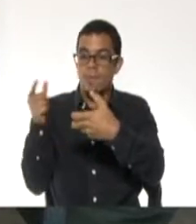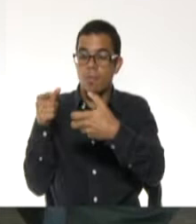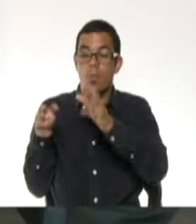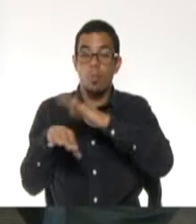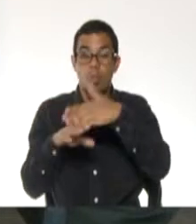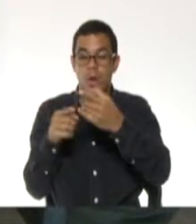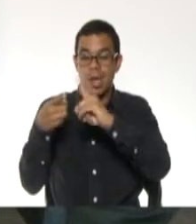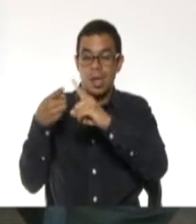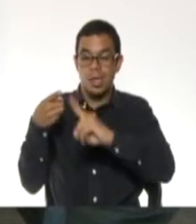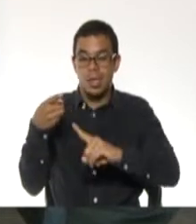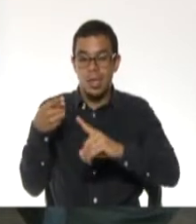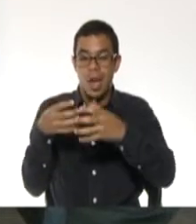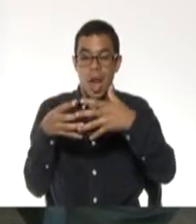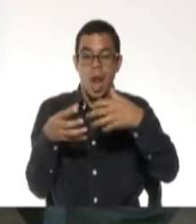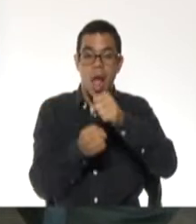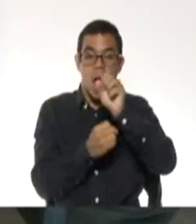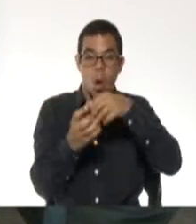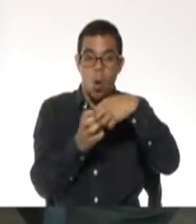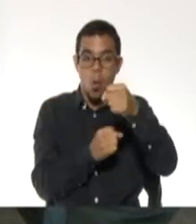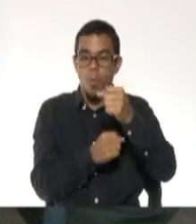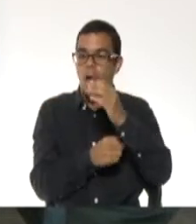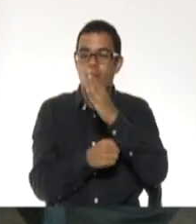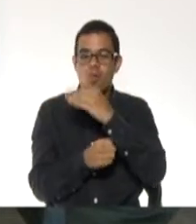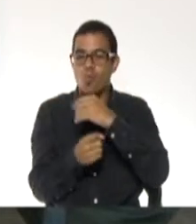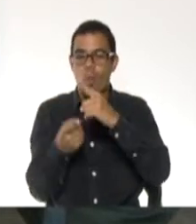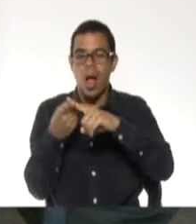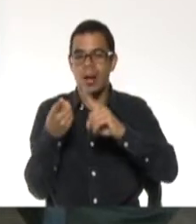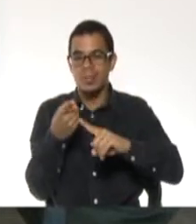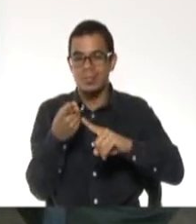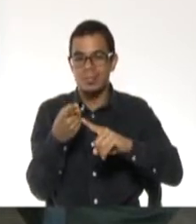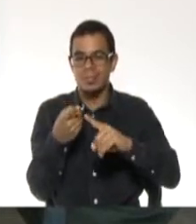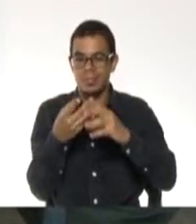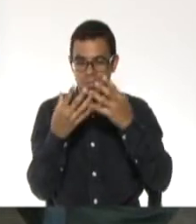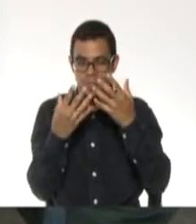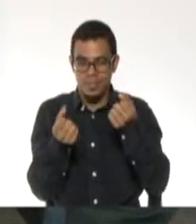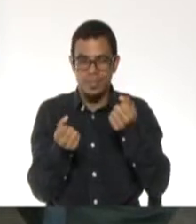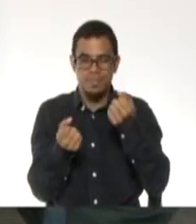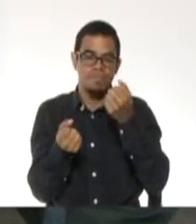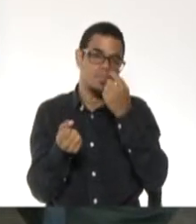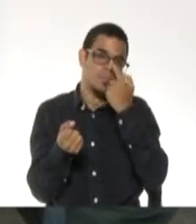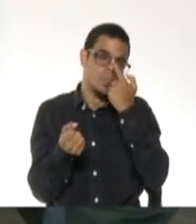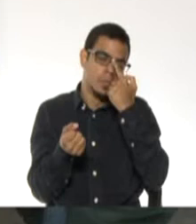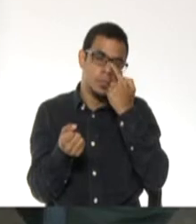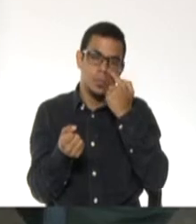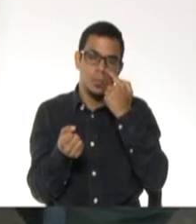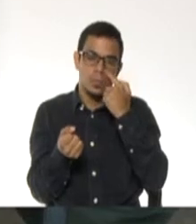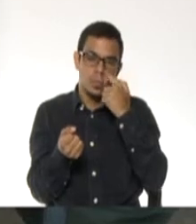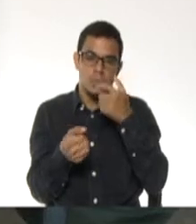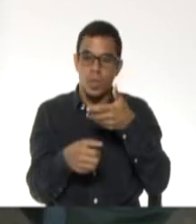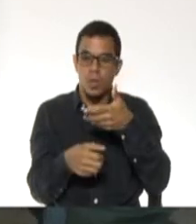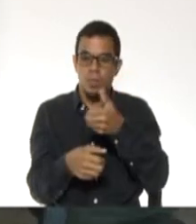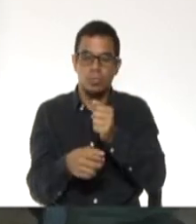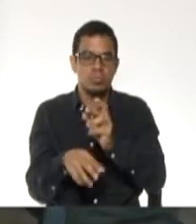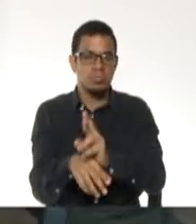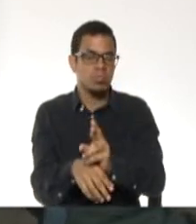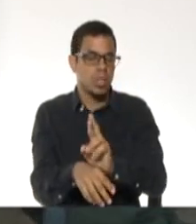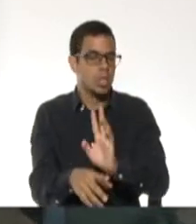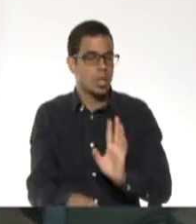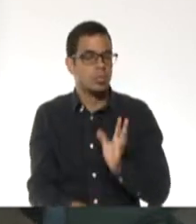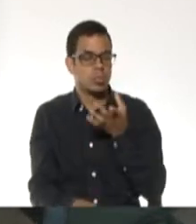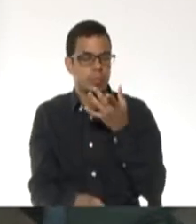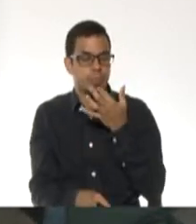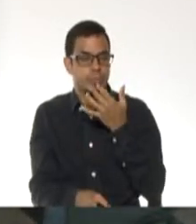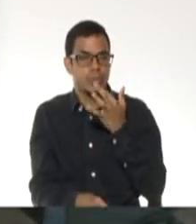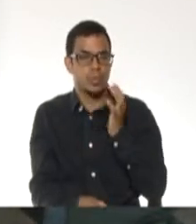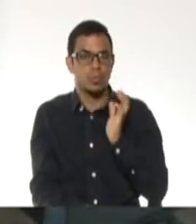de 3 funciones. Corte, podemos hacer el corte rápido de un conductor,